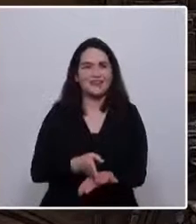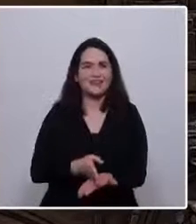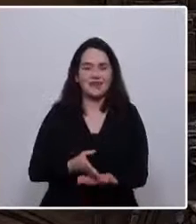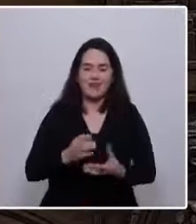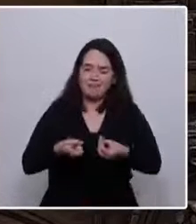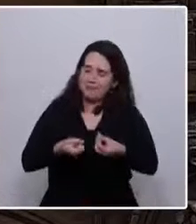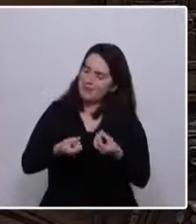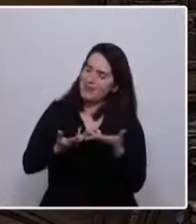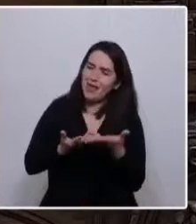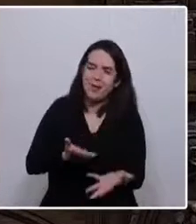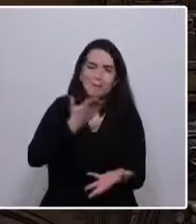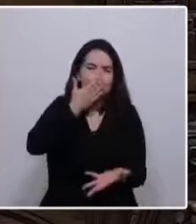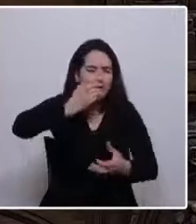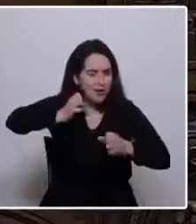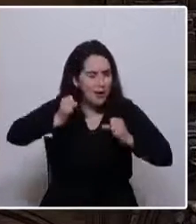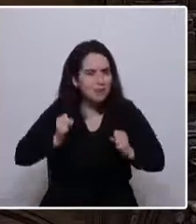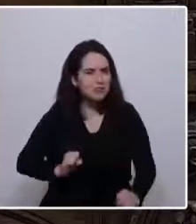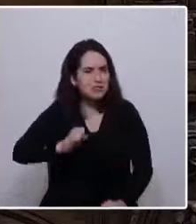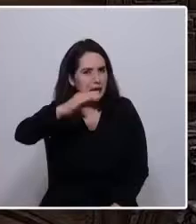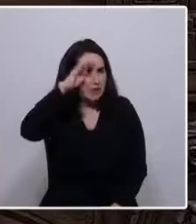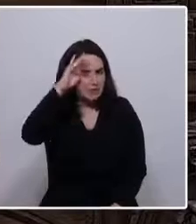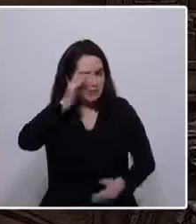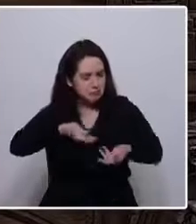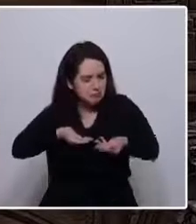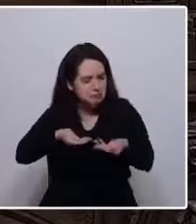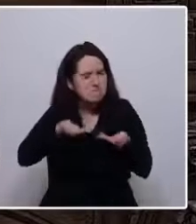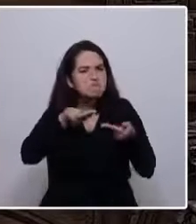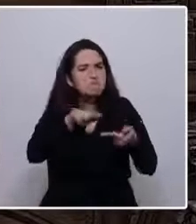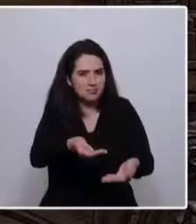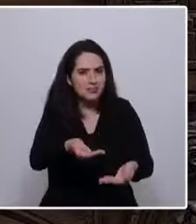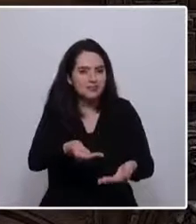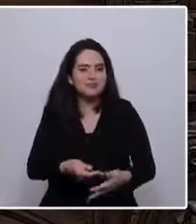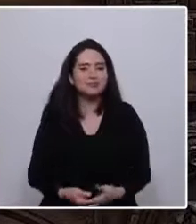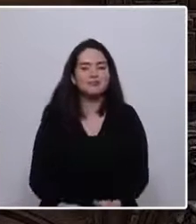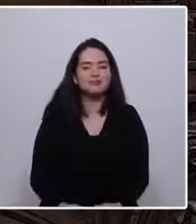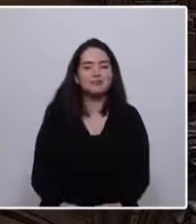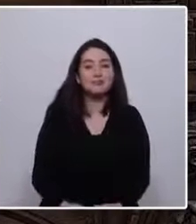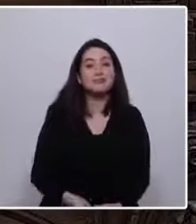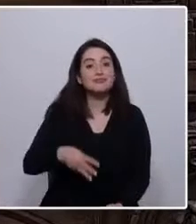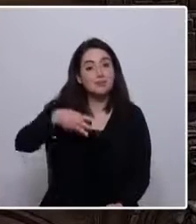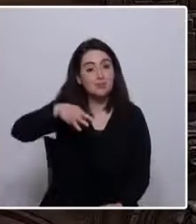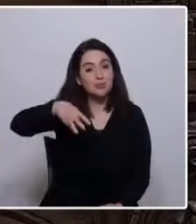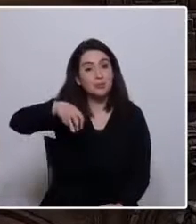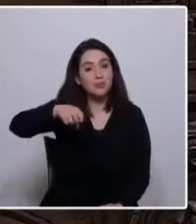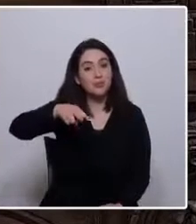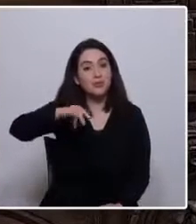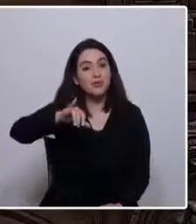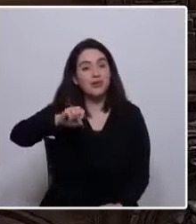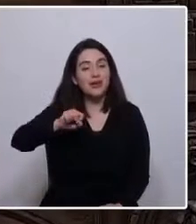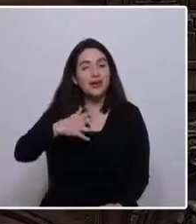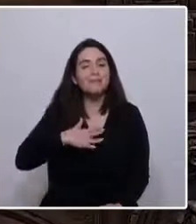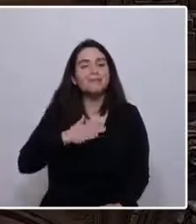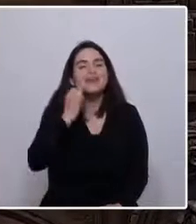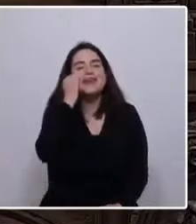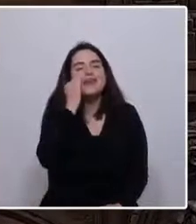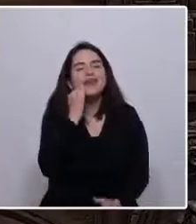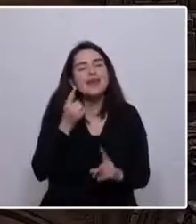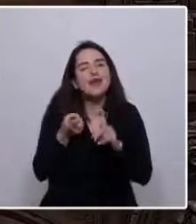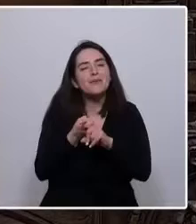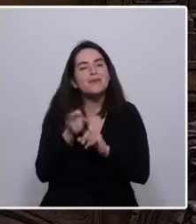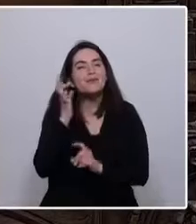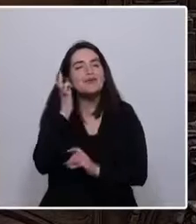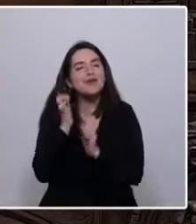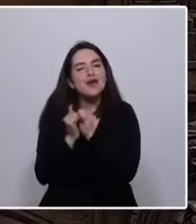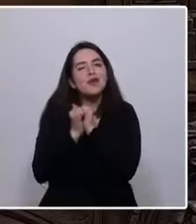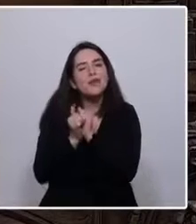capacidades y experiencias porque se lo debo a mónica mi querida esposa compañera y